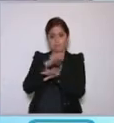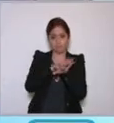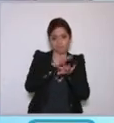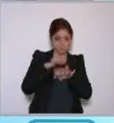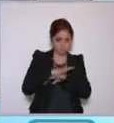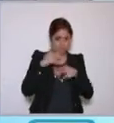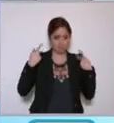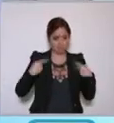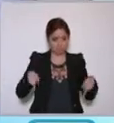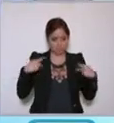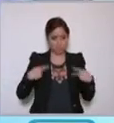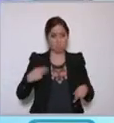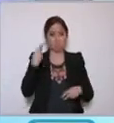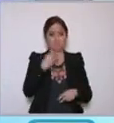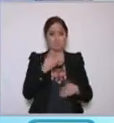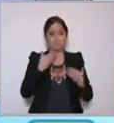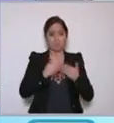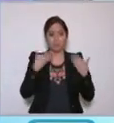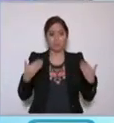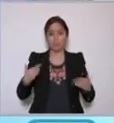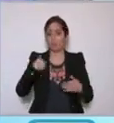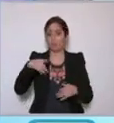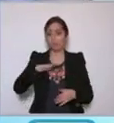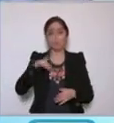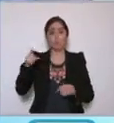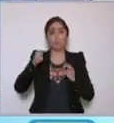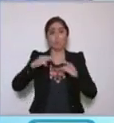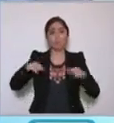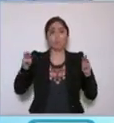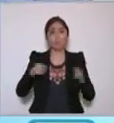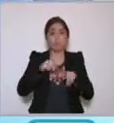dejan muchas canciones y dejan también,